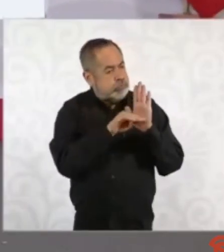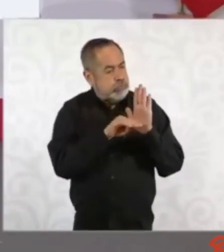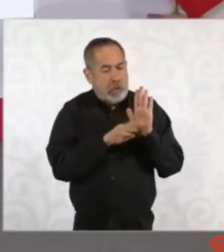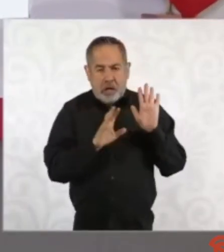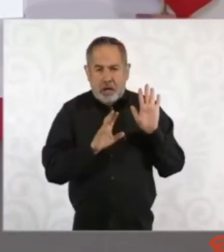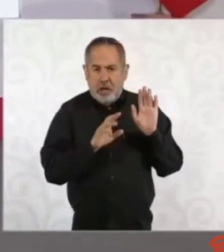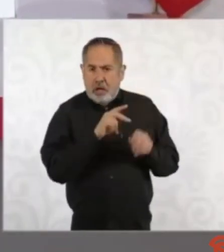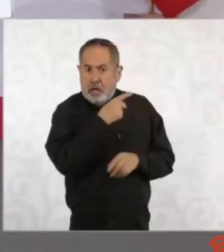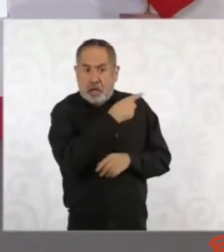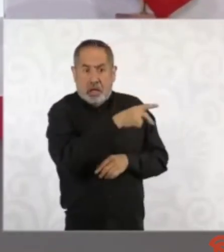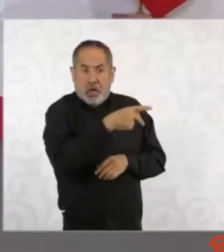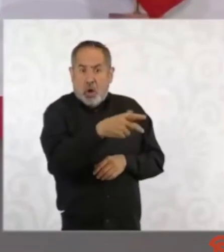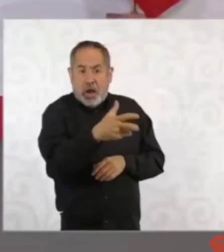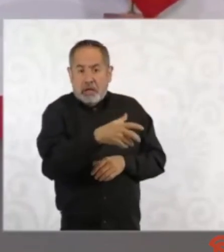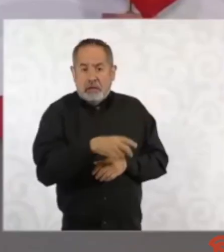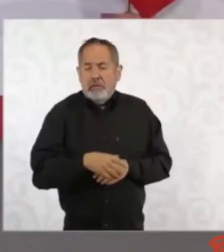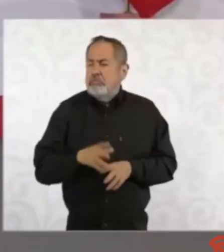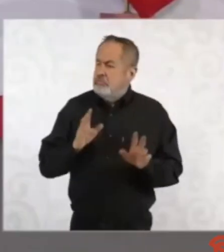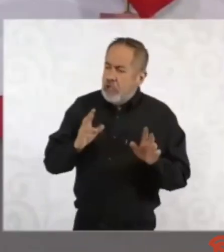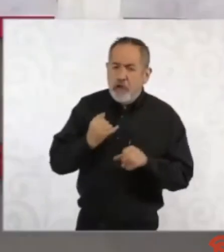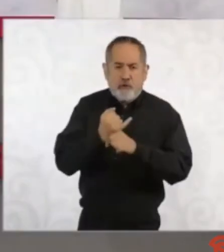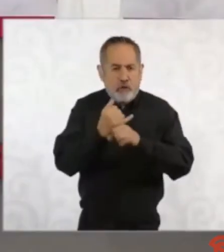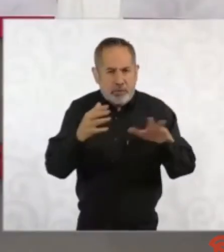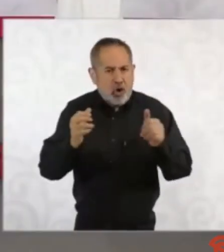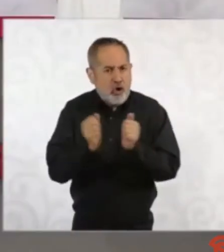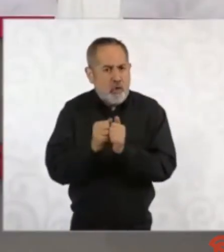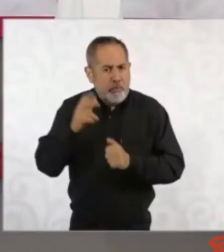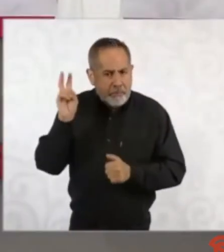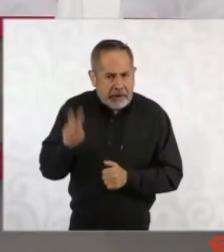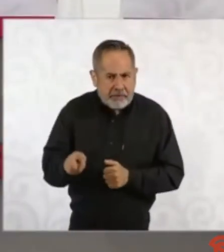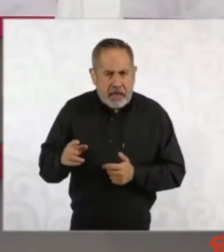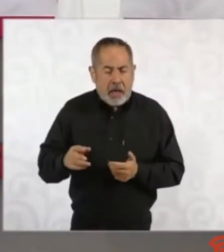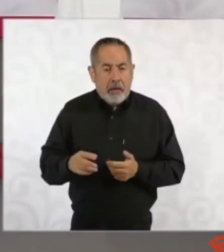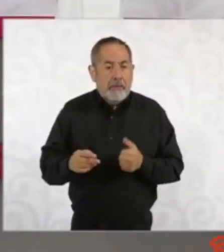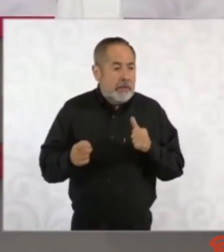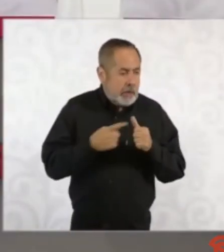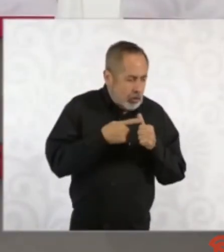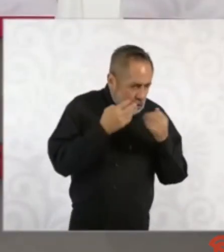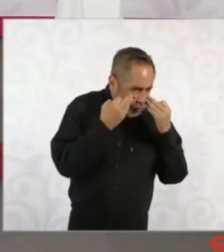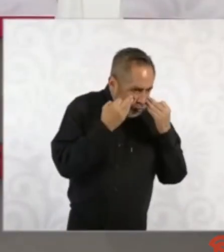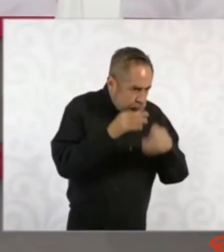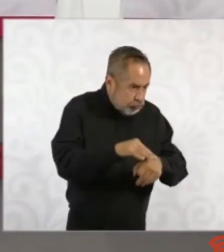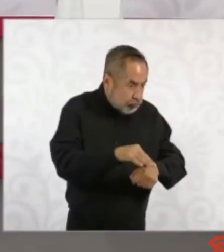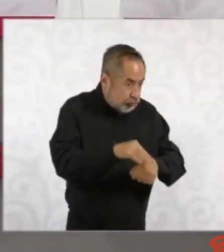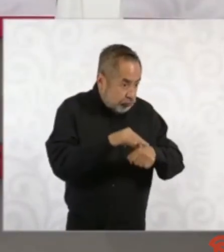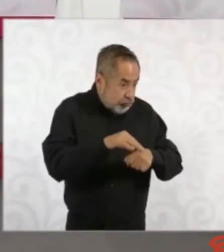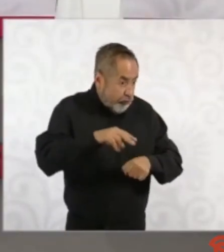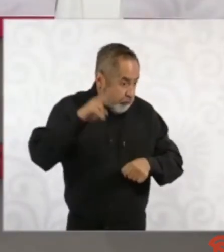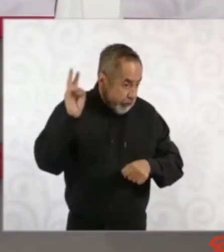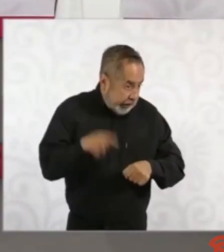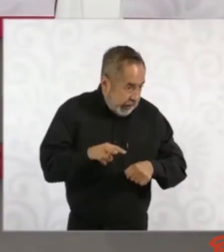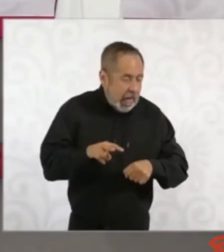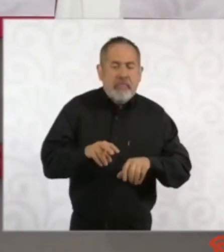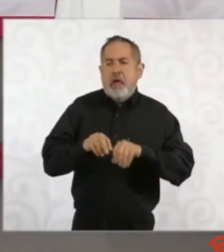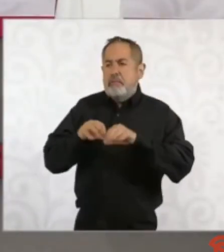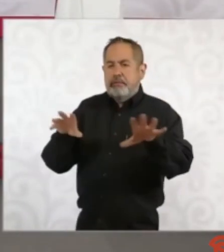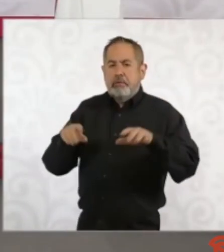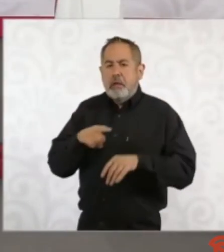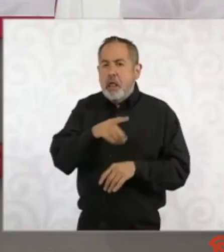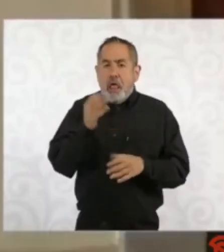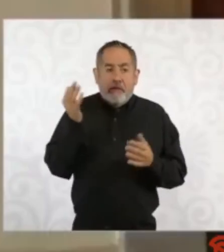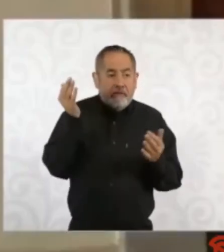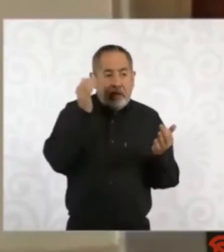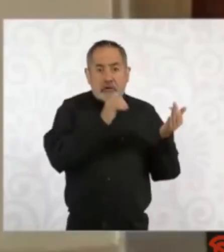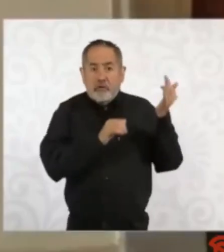garantizar que la información sea veraz. Es decir, que sea información verificada, que no sea información falsa. ¿Por